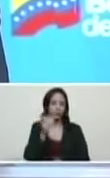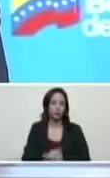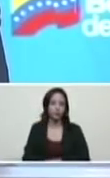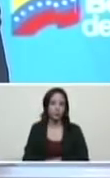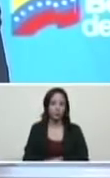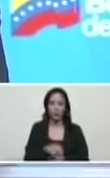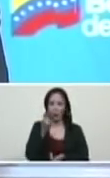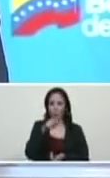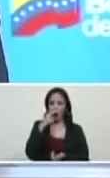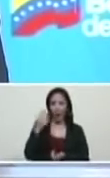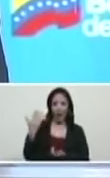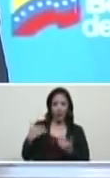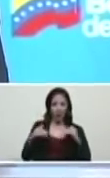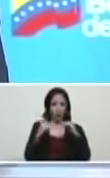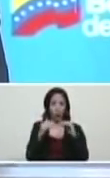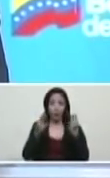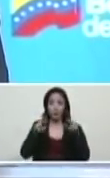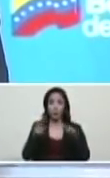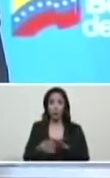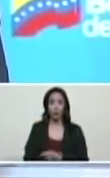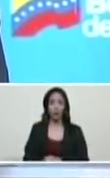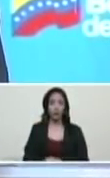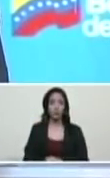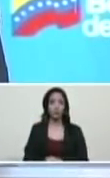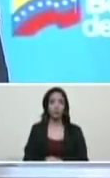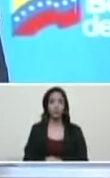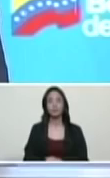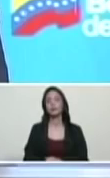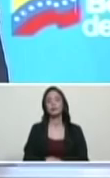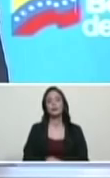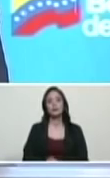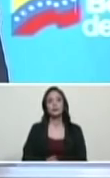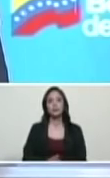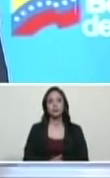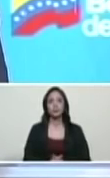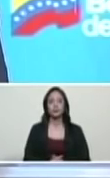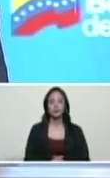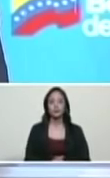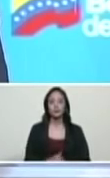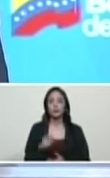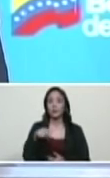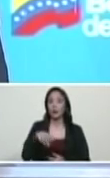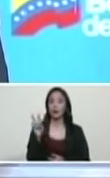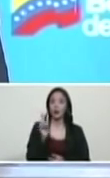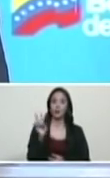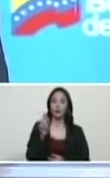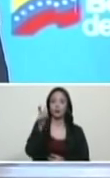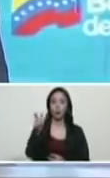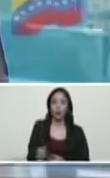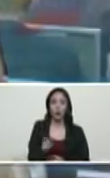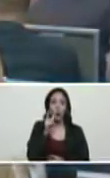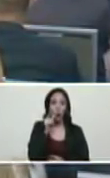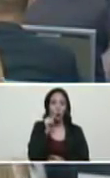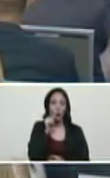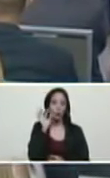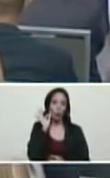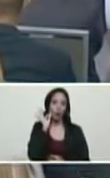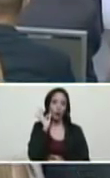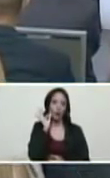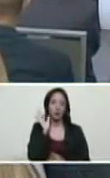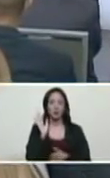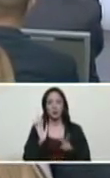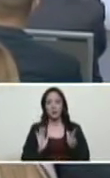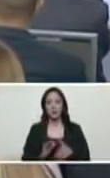nunca antes vistos. El venezolano cada vez va